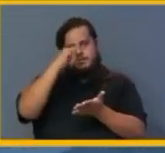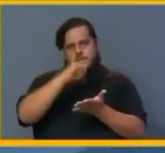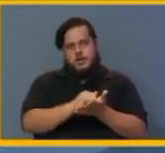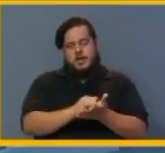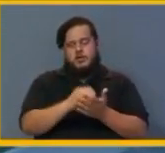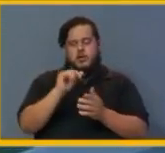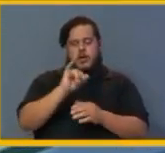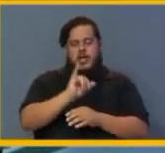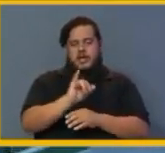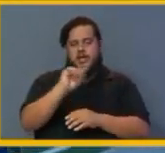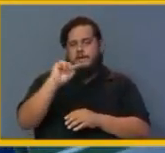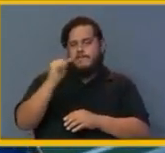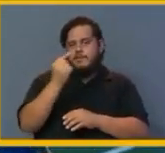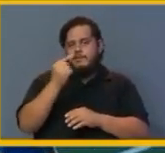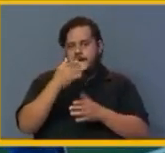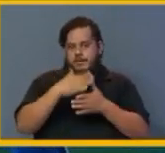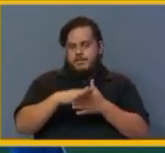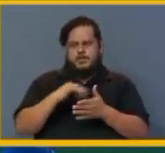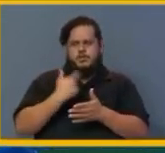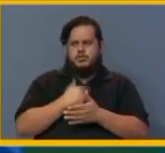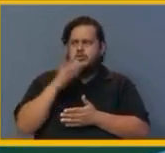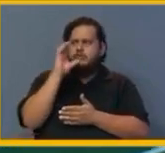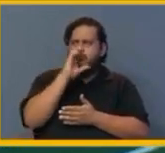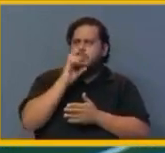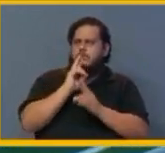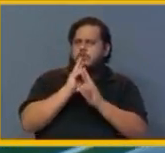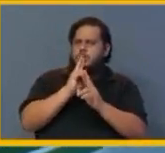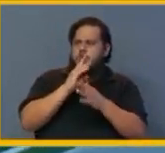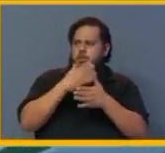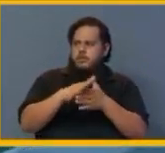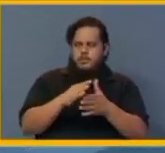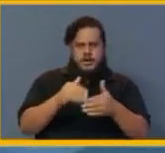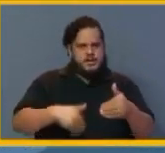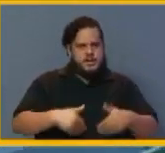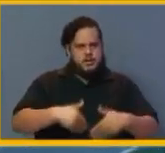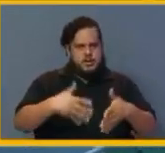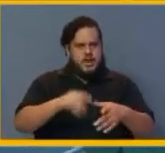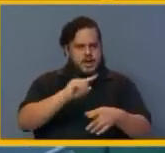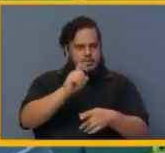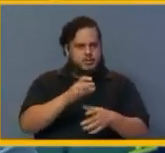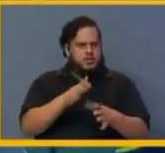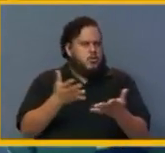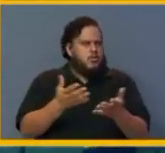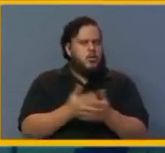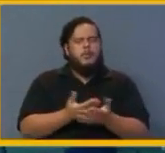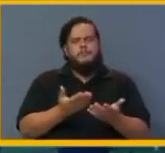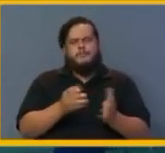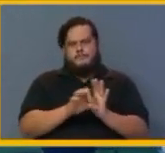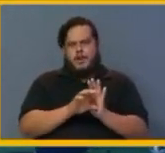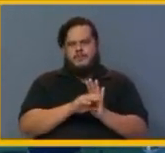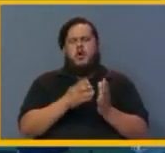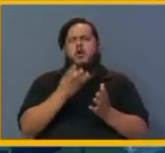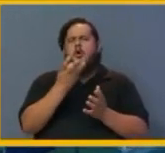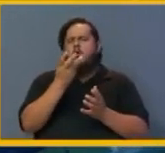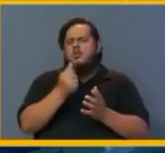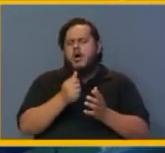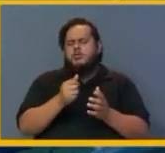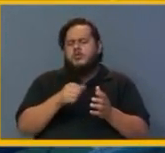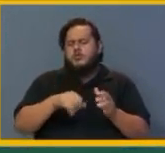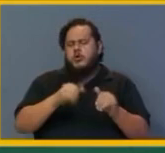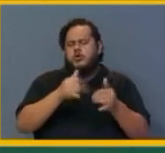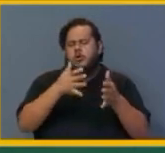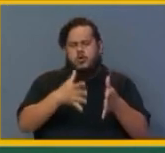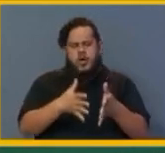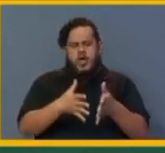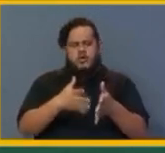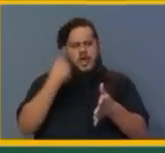parte buscamos respuesta por parte de los técnicos a preguntas como: ¿qué tan anuentes son los futbolistas de recibir indicaciones por parte